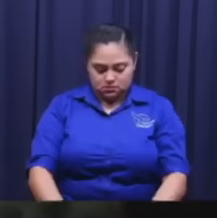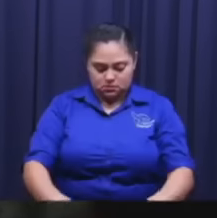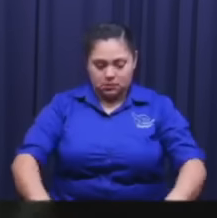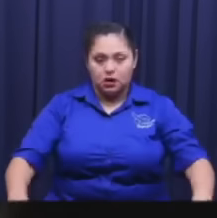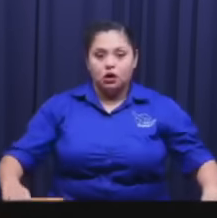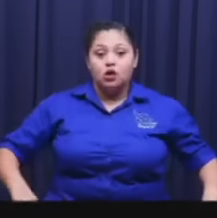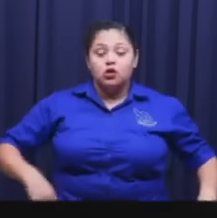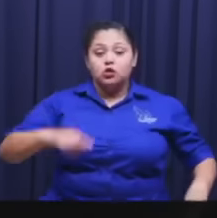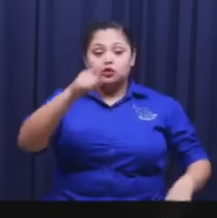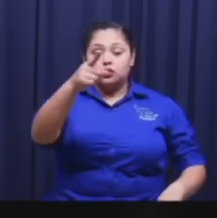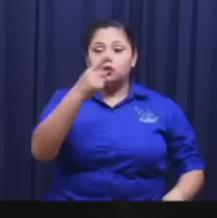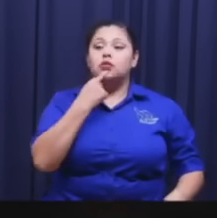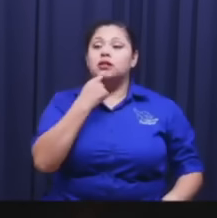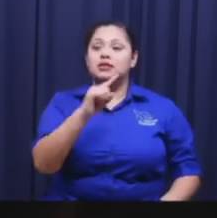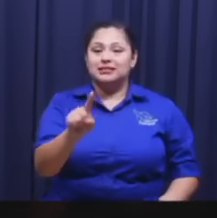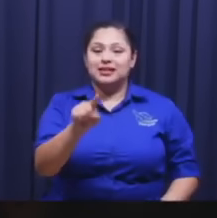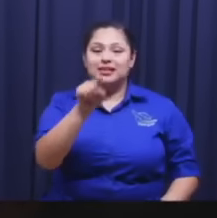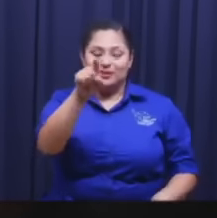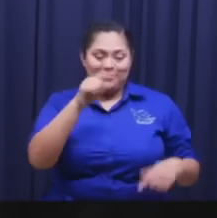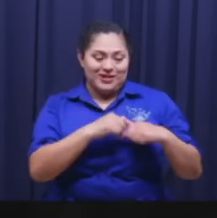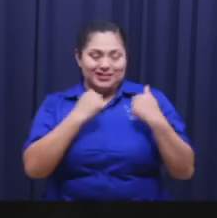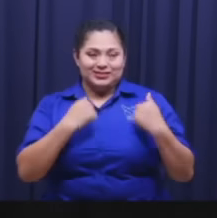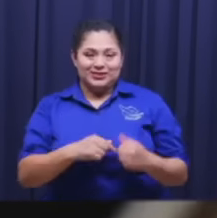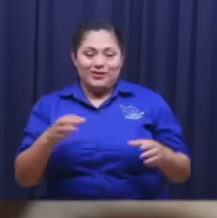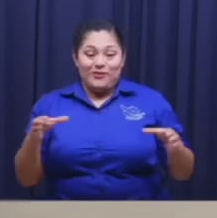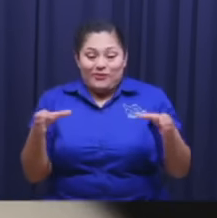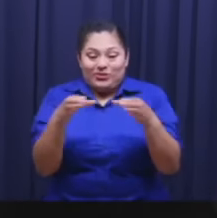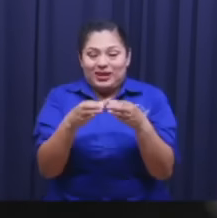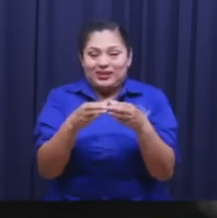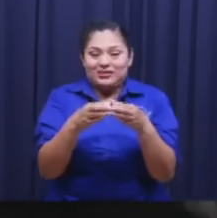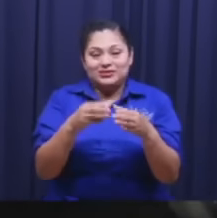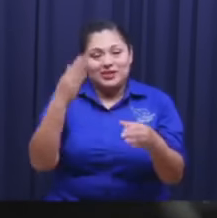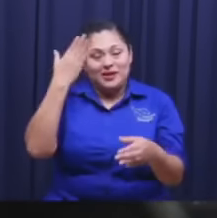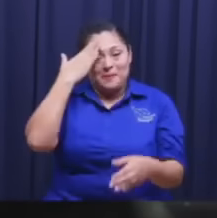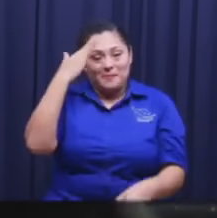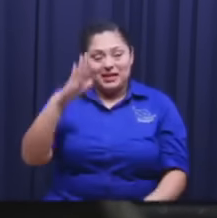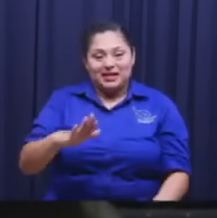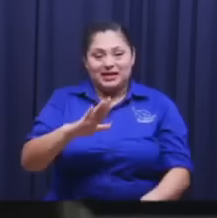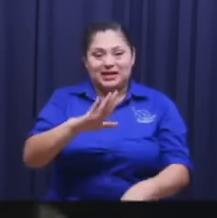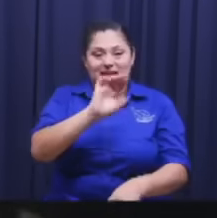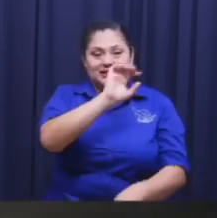Proponga en su corazón que nos juntemos mañana a las 5:30 a.m.